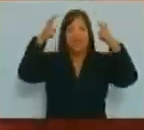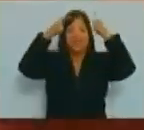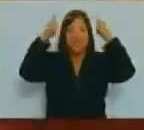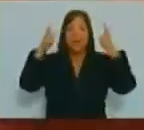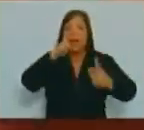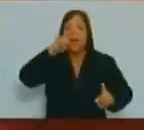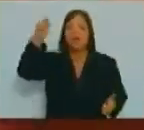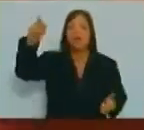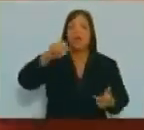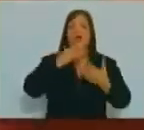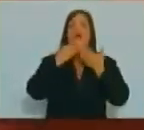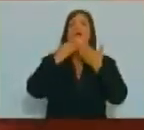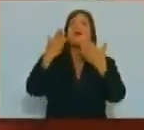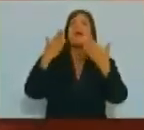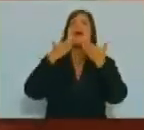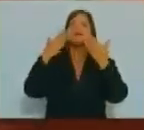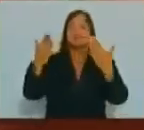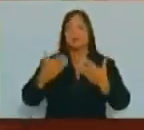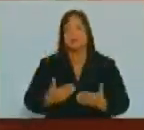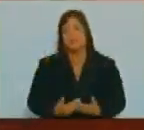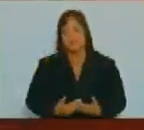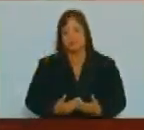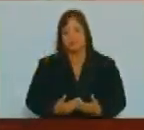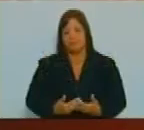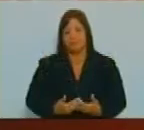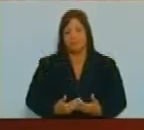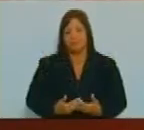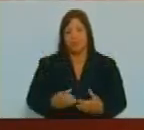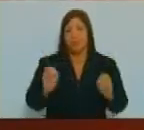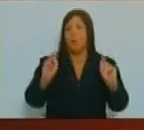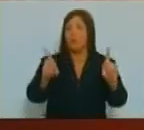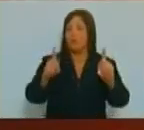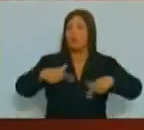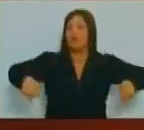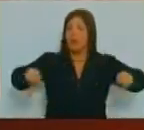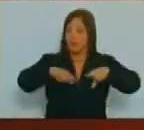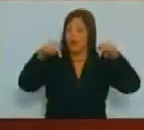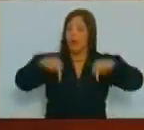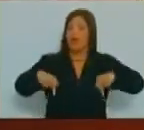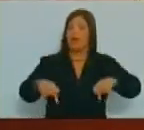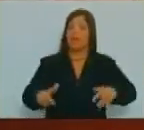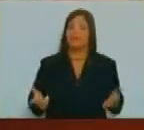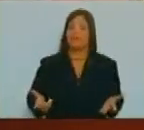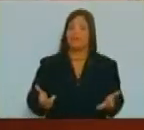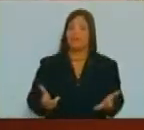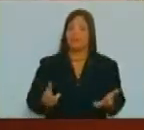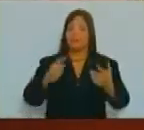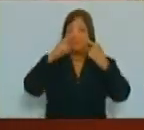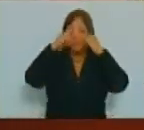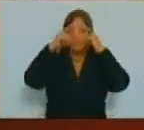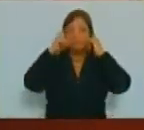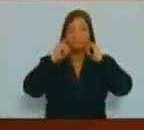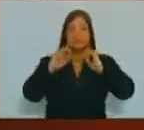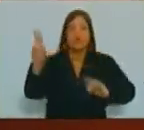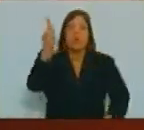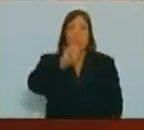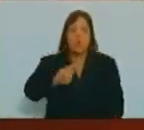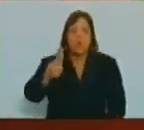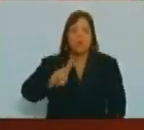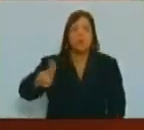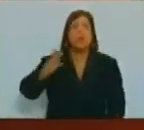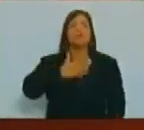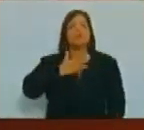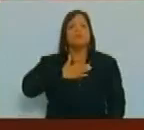maduro que tengamos hoy la oportunidad de estar aquí y utilicen